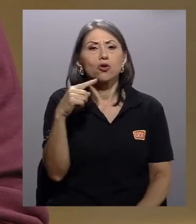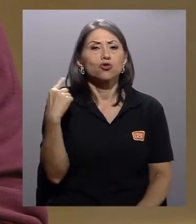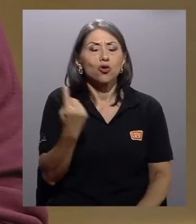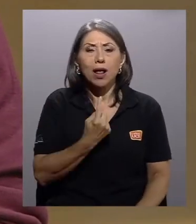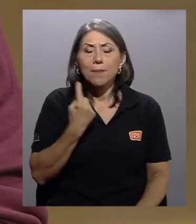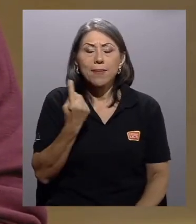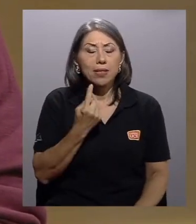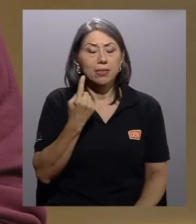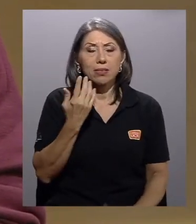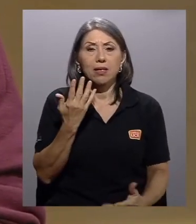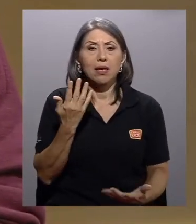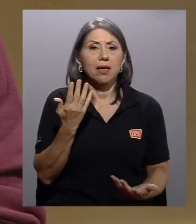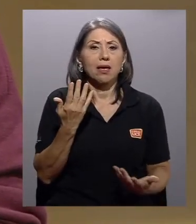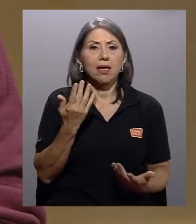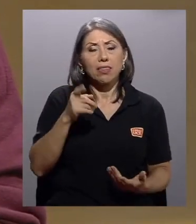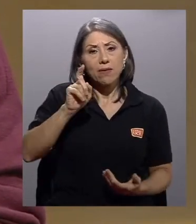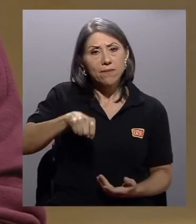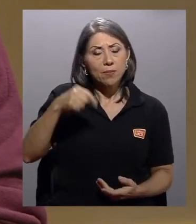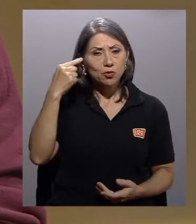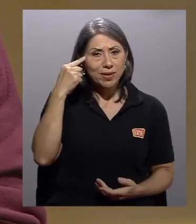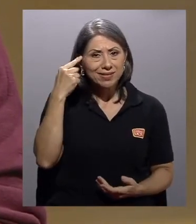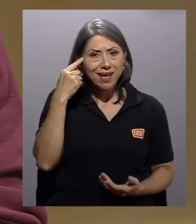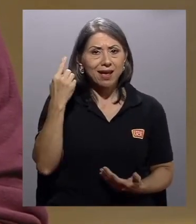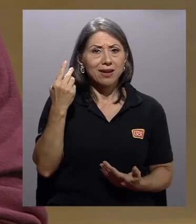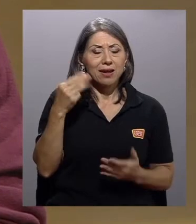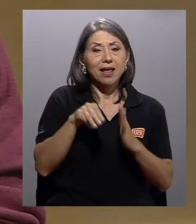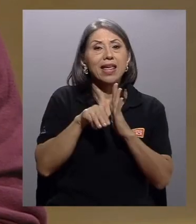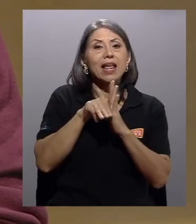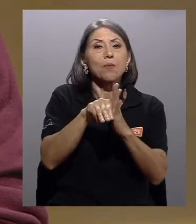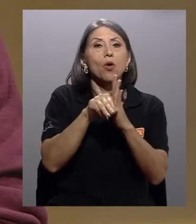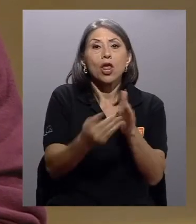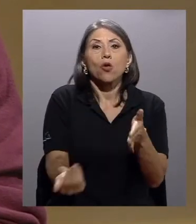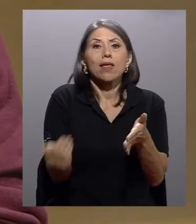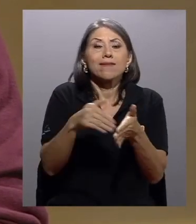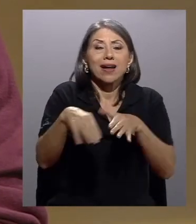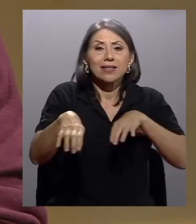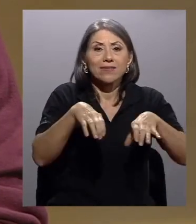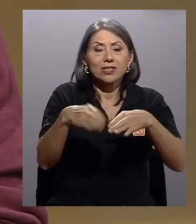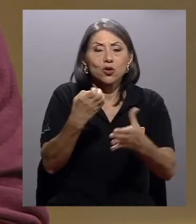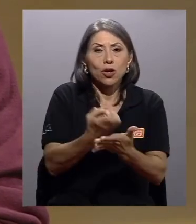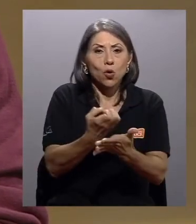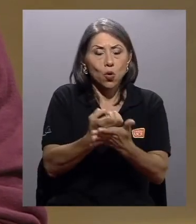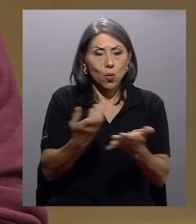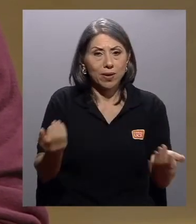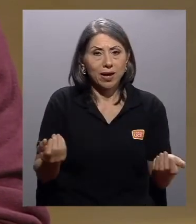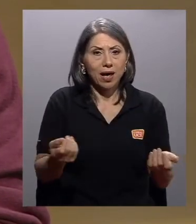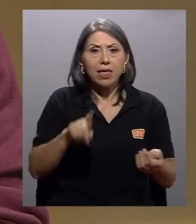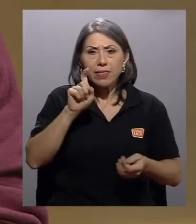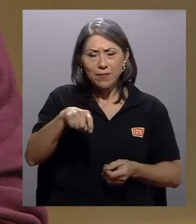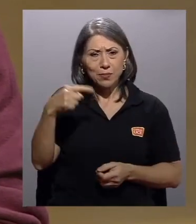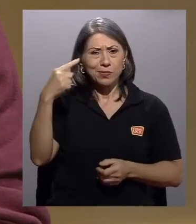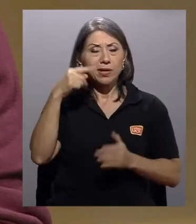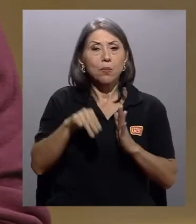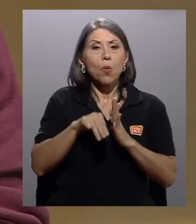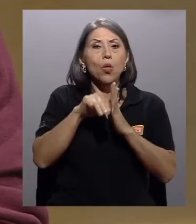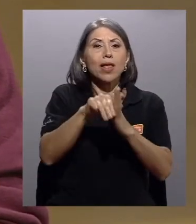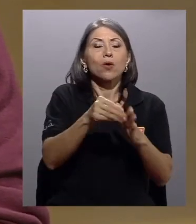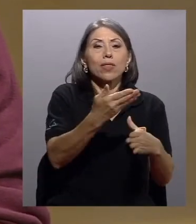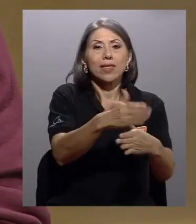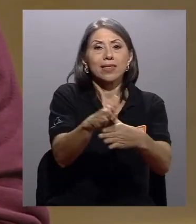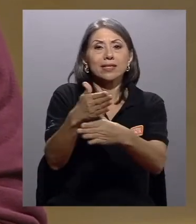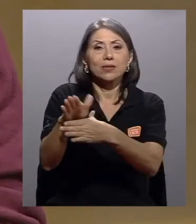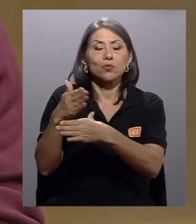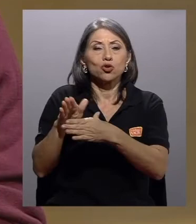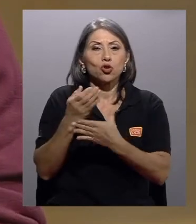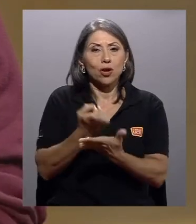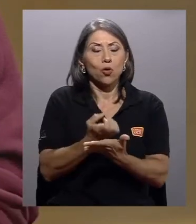solamente debemos pensar en el modelo de reactivación económica, sino en el modelo de distribución